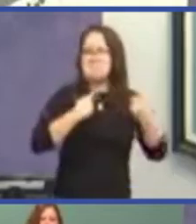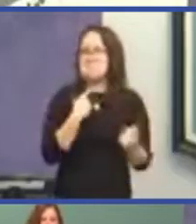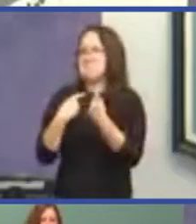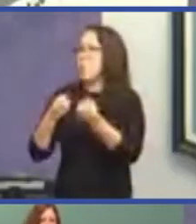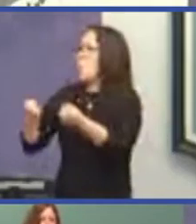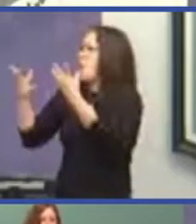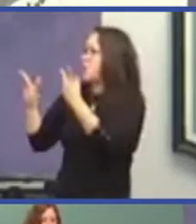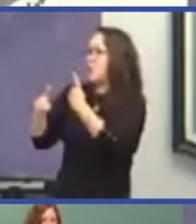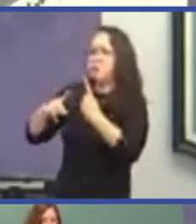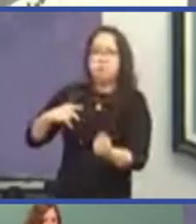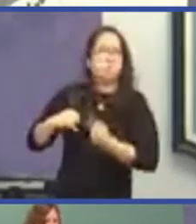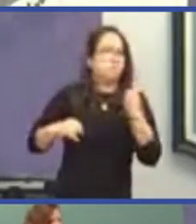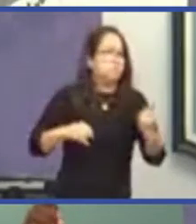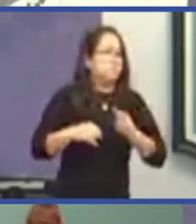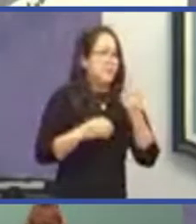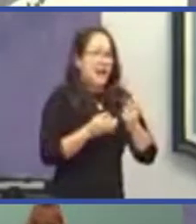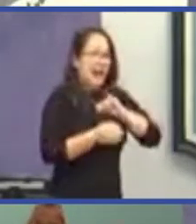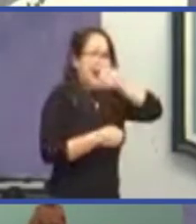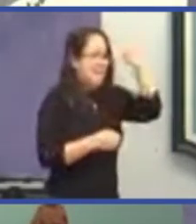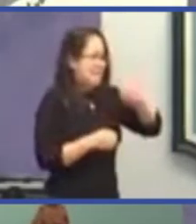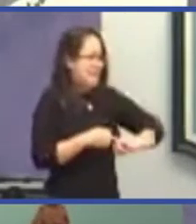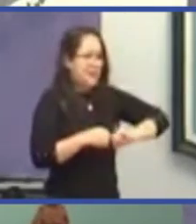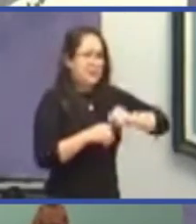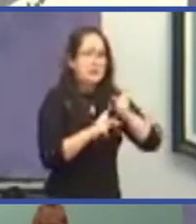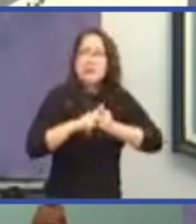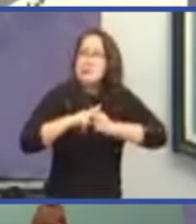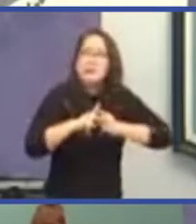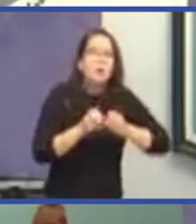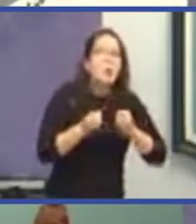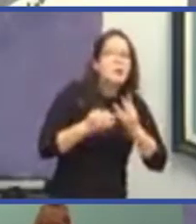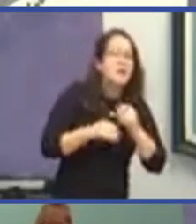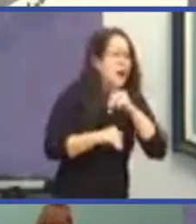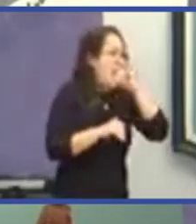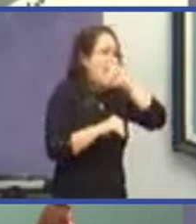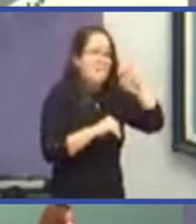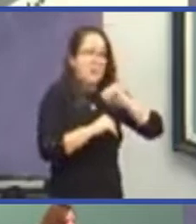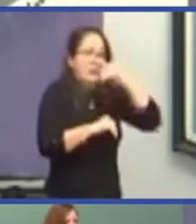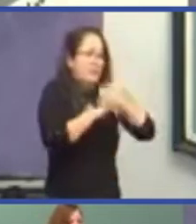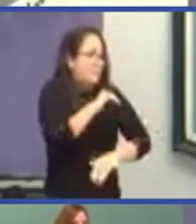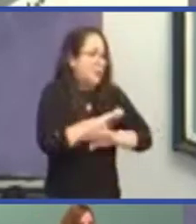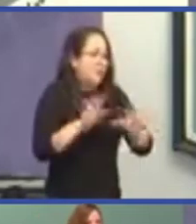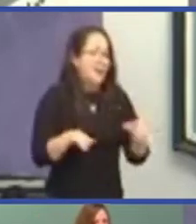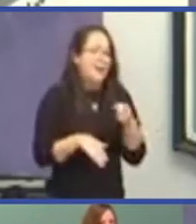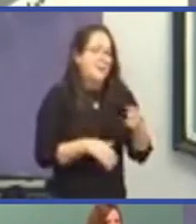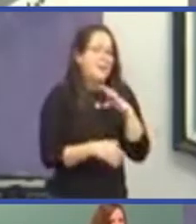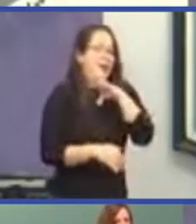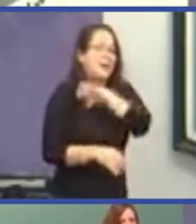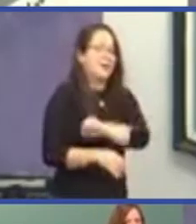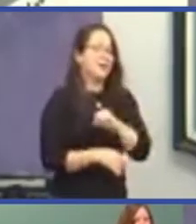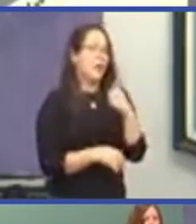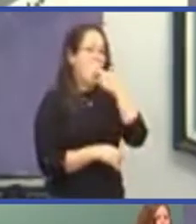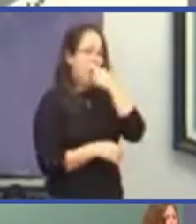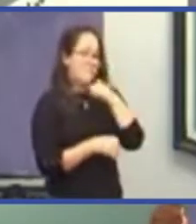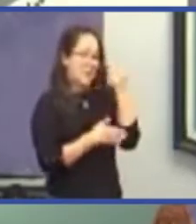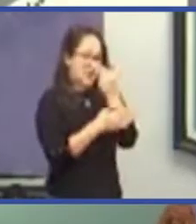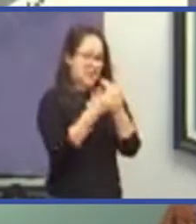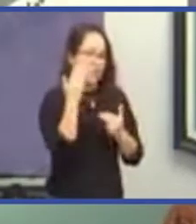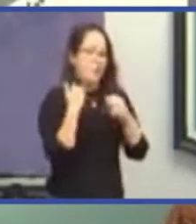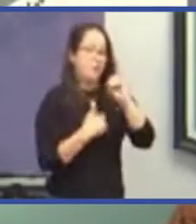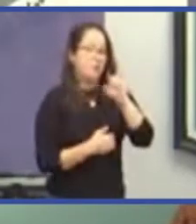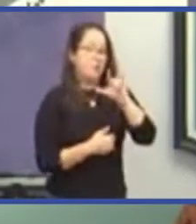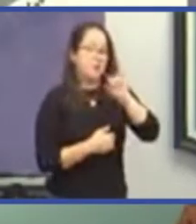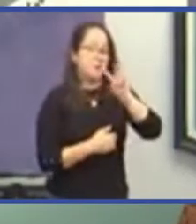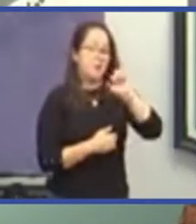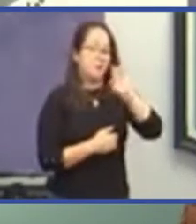terminaríamos de contarlas. Esta es una imagen de un ilustrador que a me encanta que se llama Oliver Jeffers, que tiene unos libros para niños hermosos.